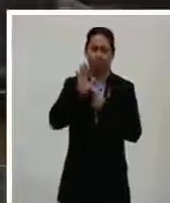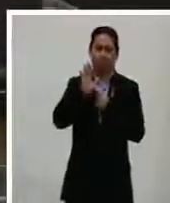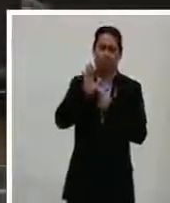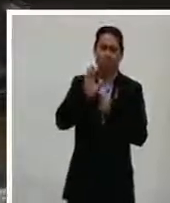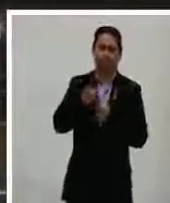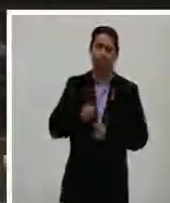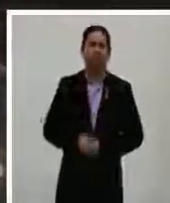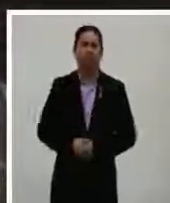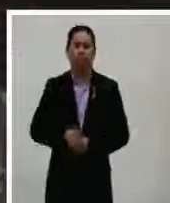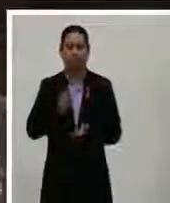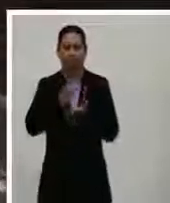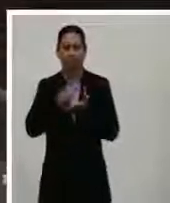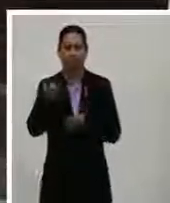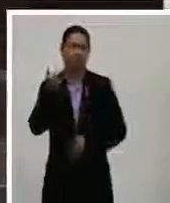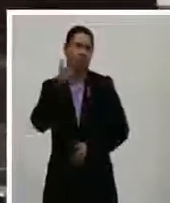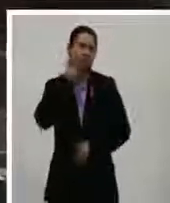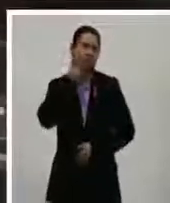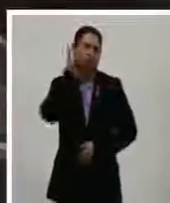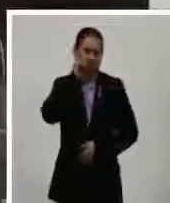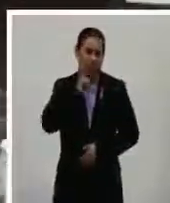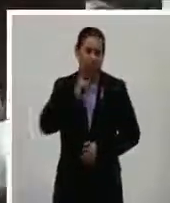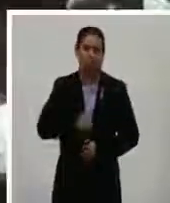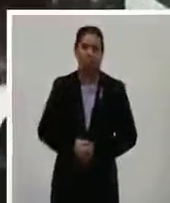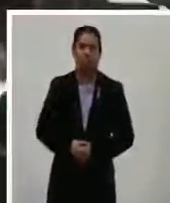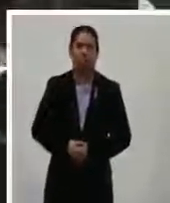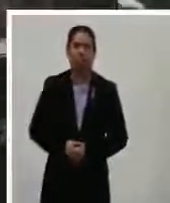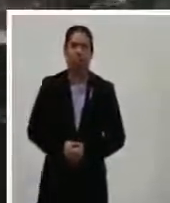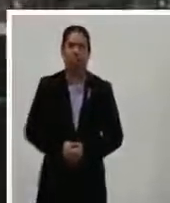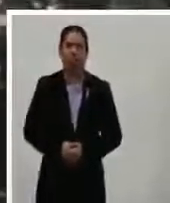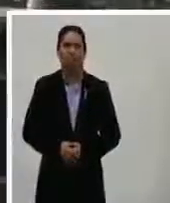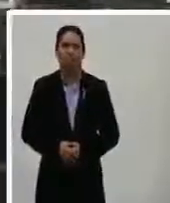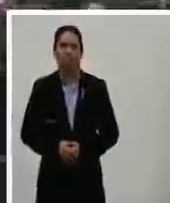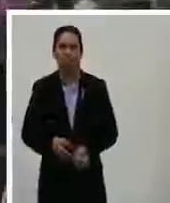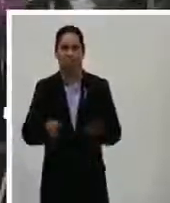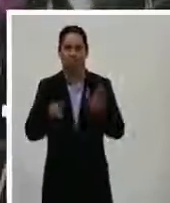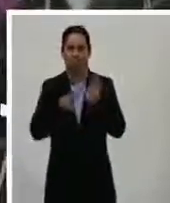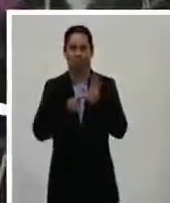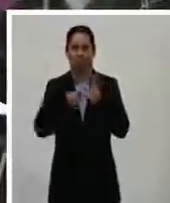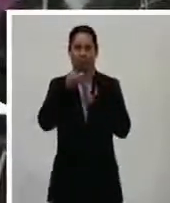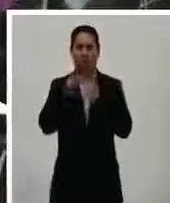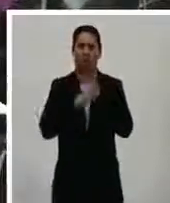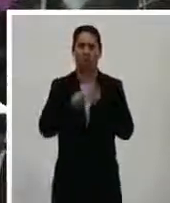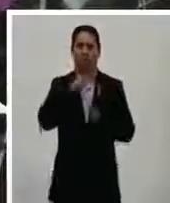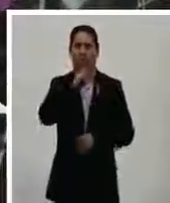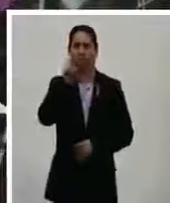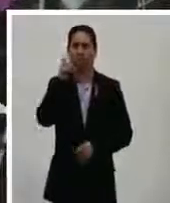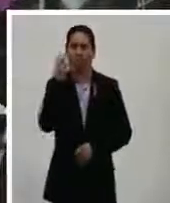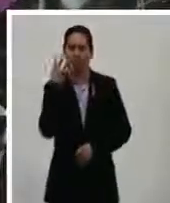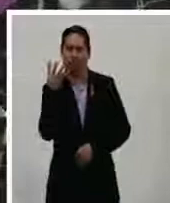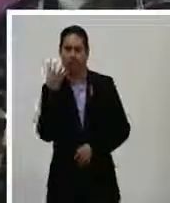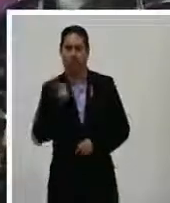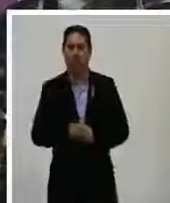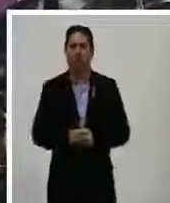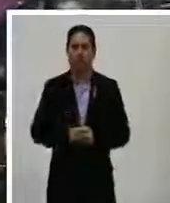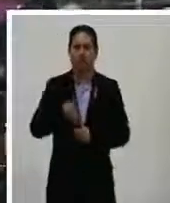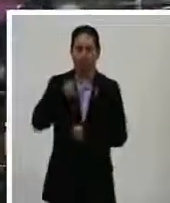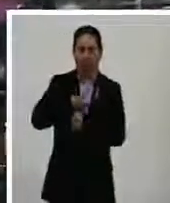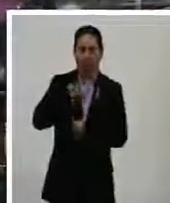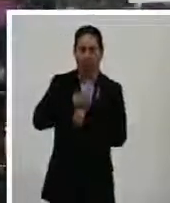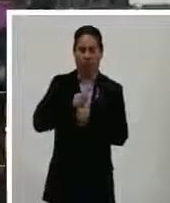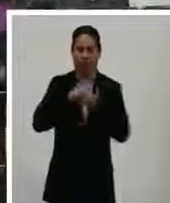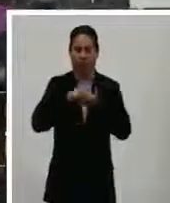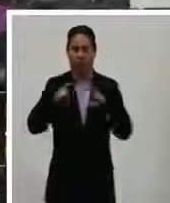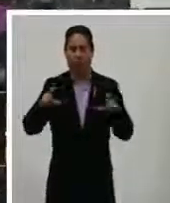muchas gracias diputada secretaria con fundamento en el artículo 104 fracción cuarta